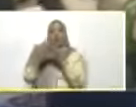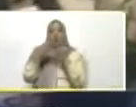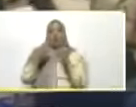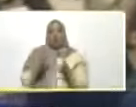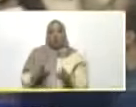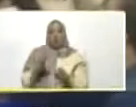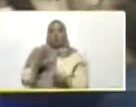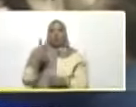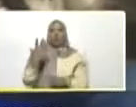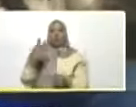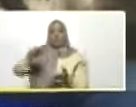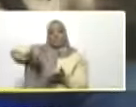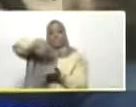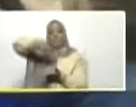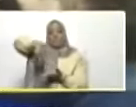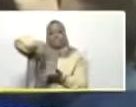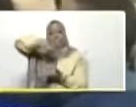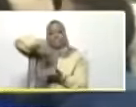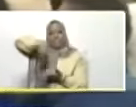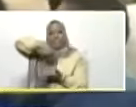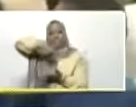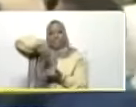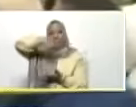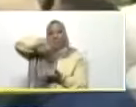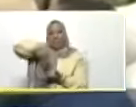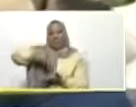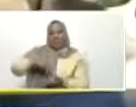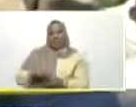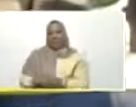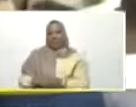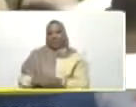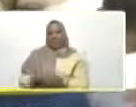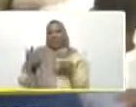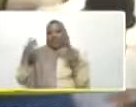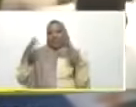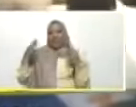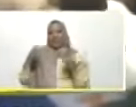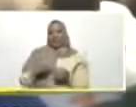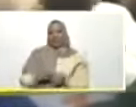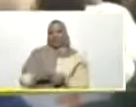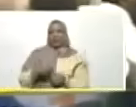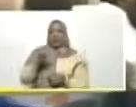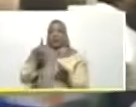quinto danza El sexto